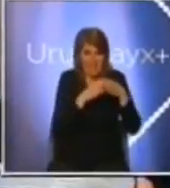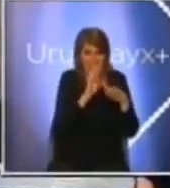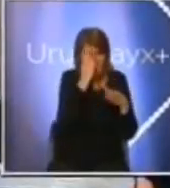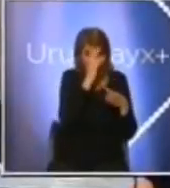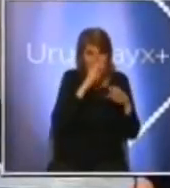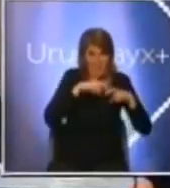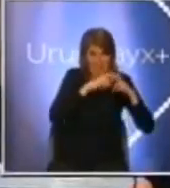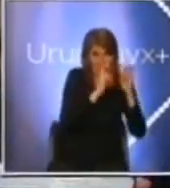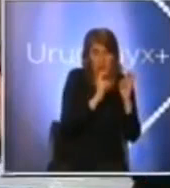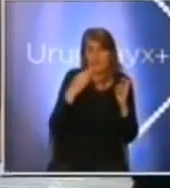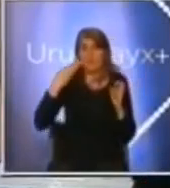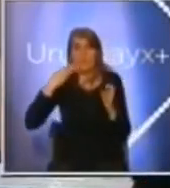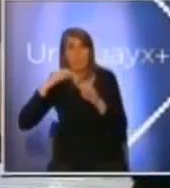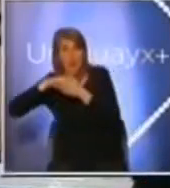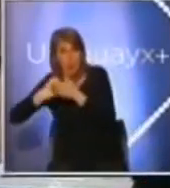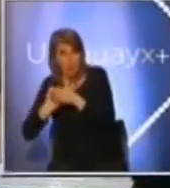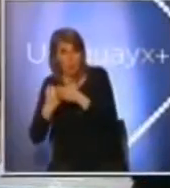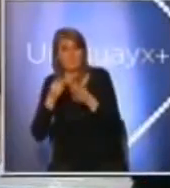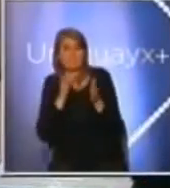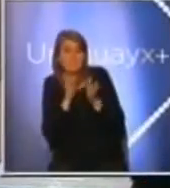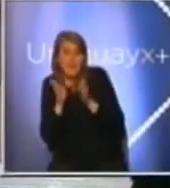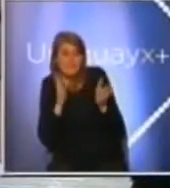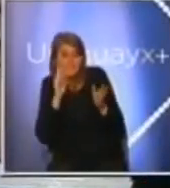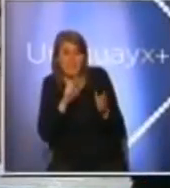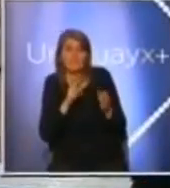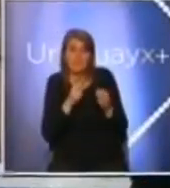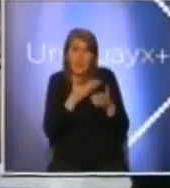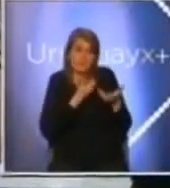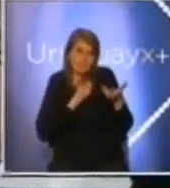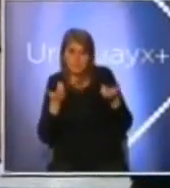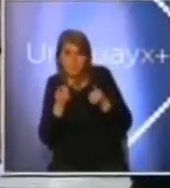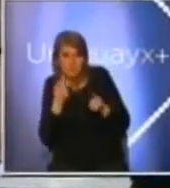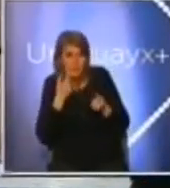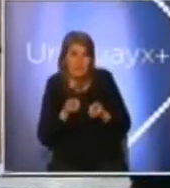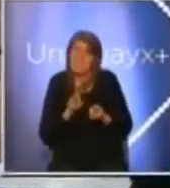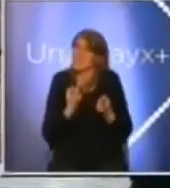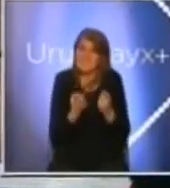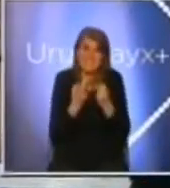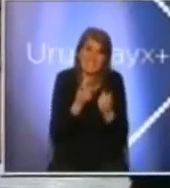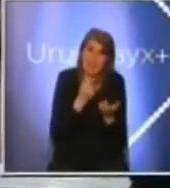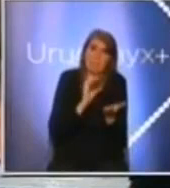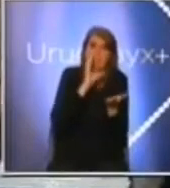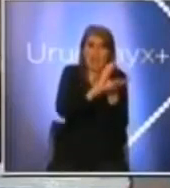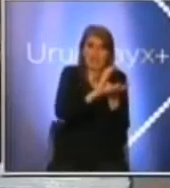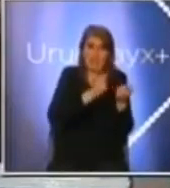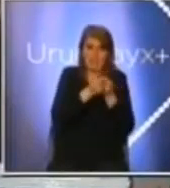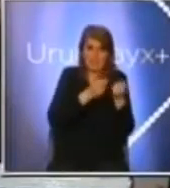empresas medianas, que deben dar un salto cualitativo y requieren inversión en innovación.